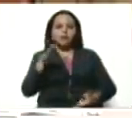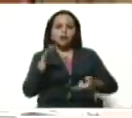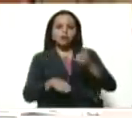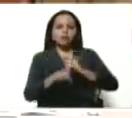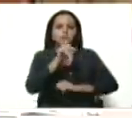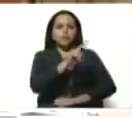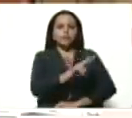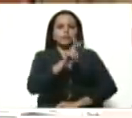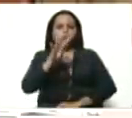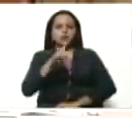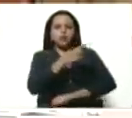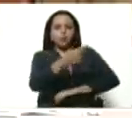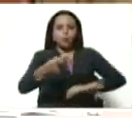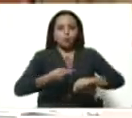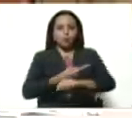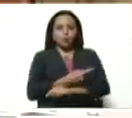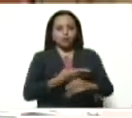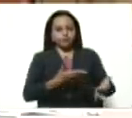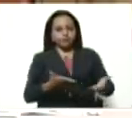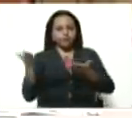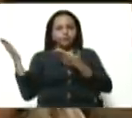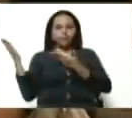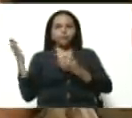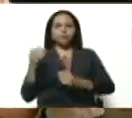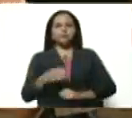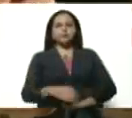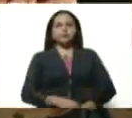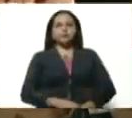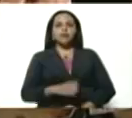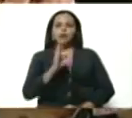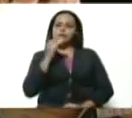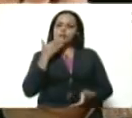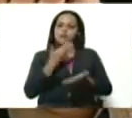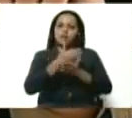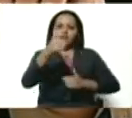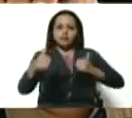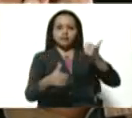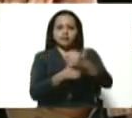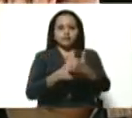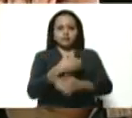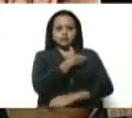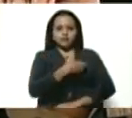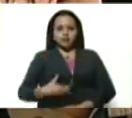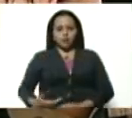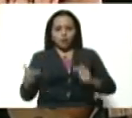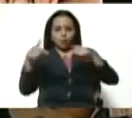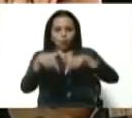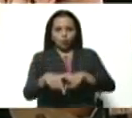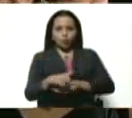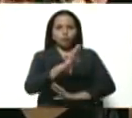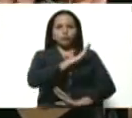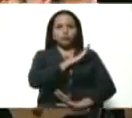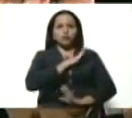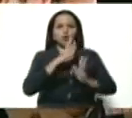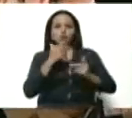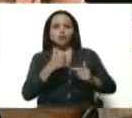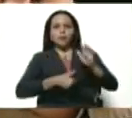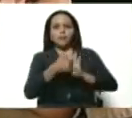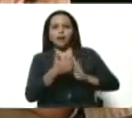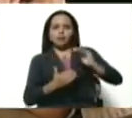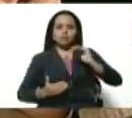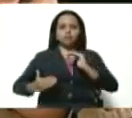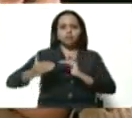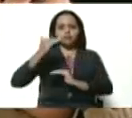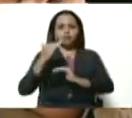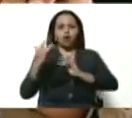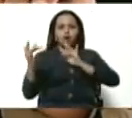24 horas adelante doctor gracias al vicepresidente hoy tenemos el número más alto de casos